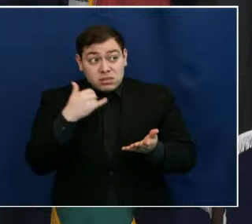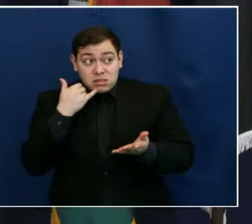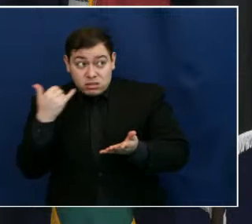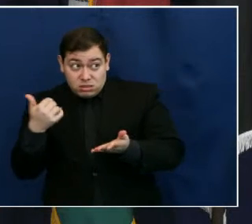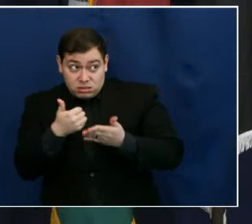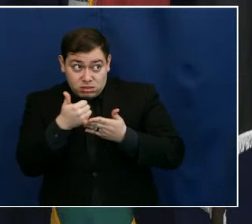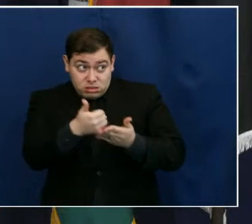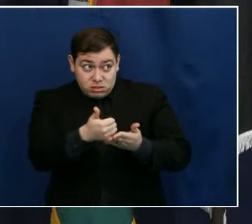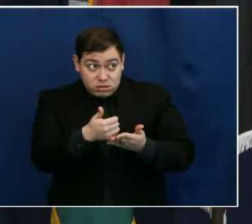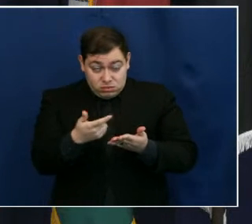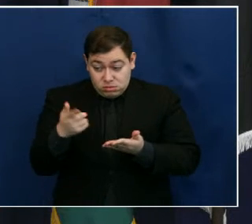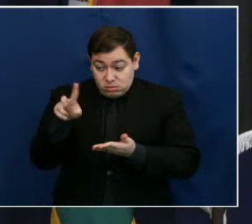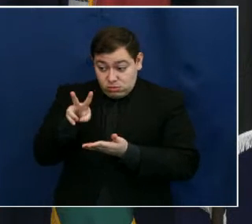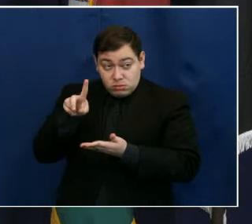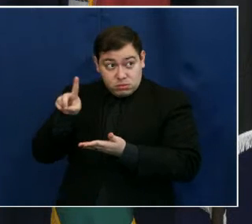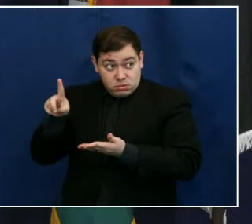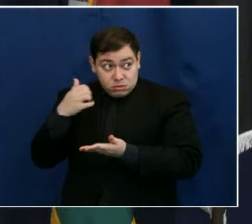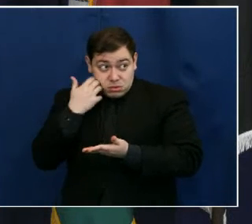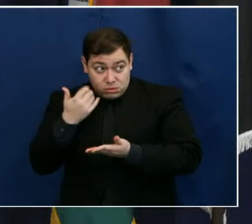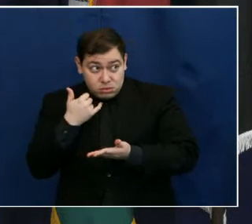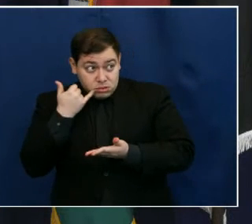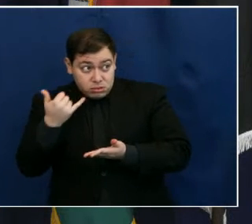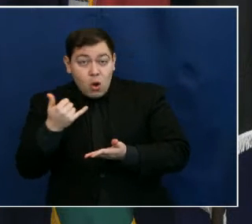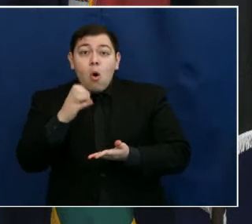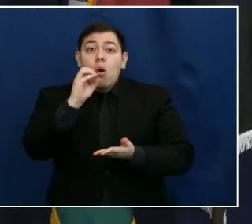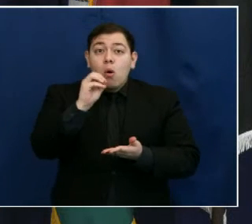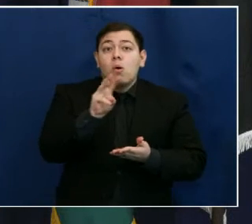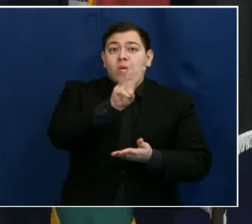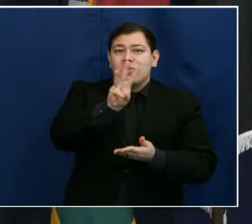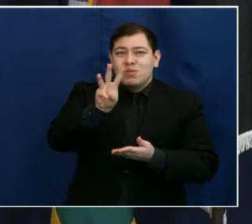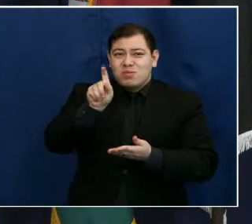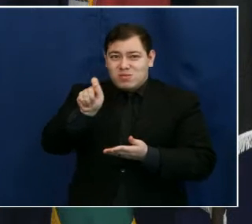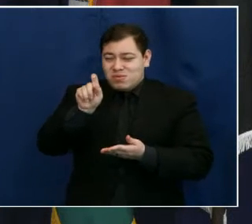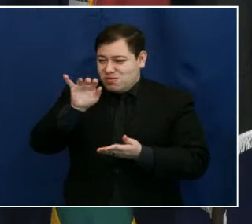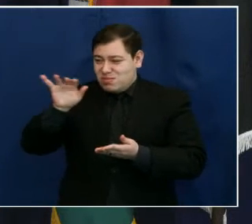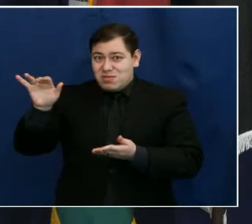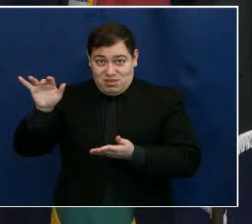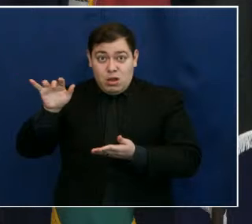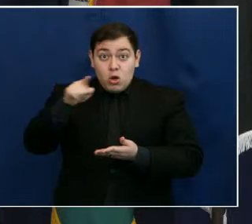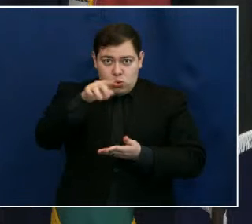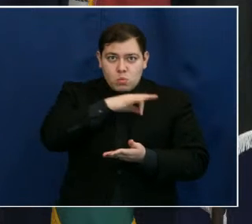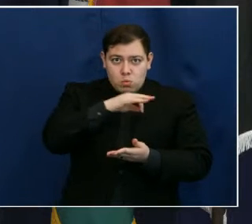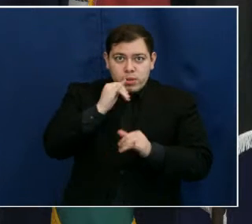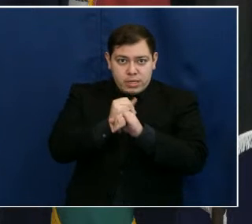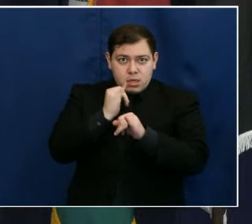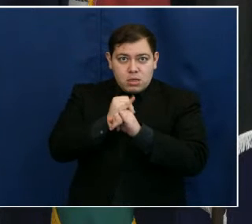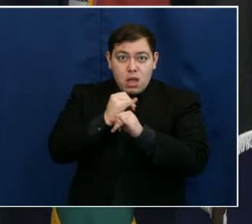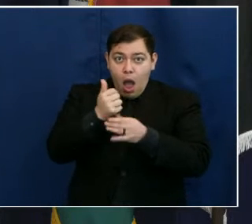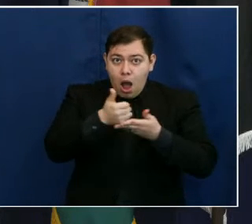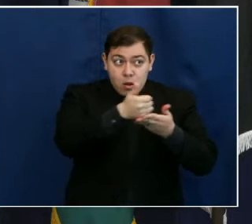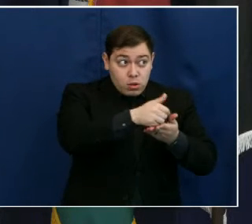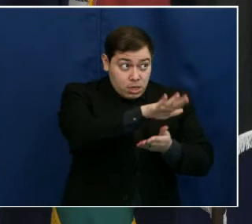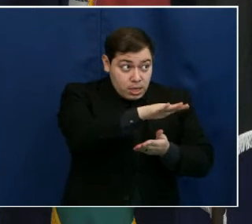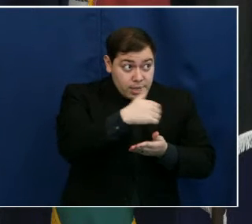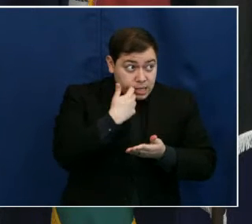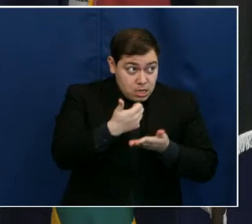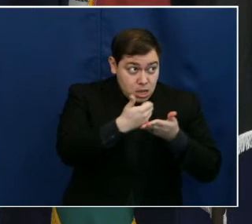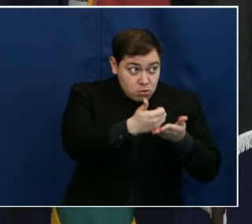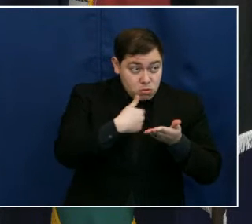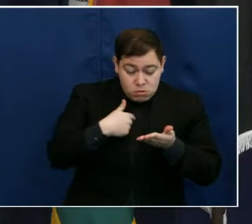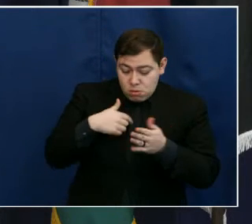pronto posible. Esta tarde, durante el town hall que hacemos, puedo dar más